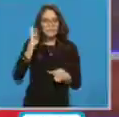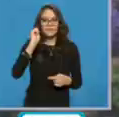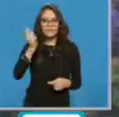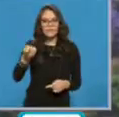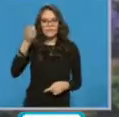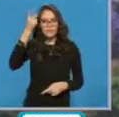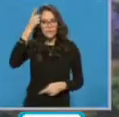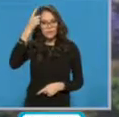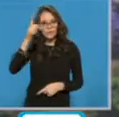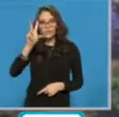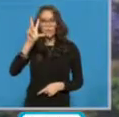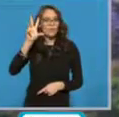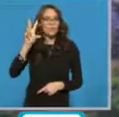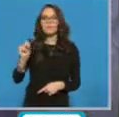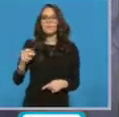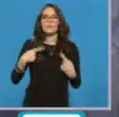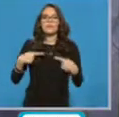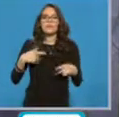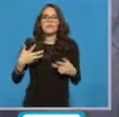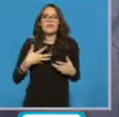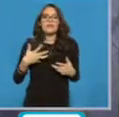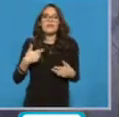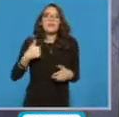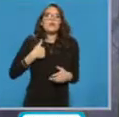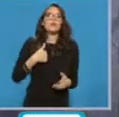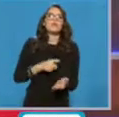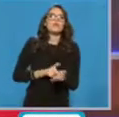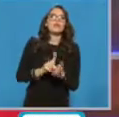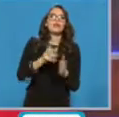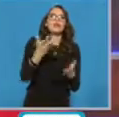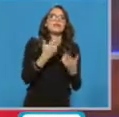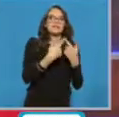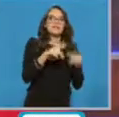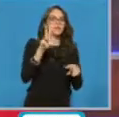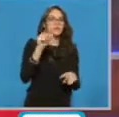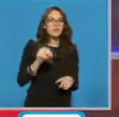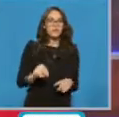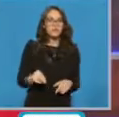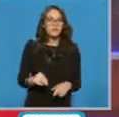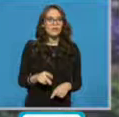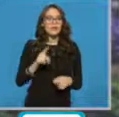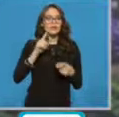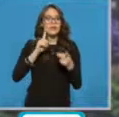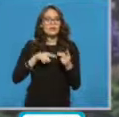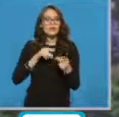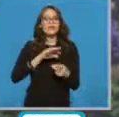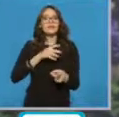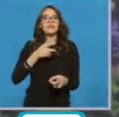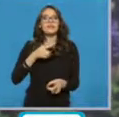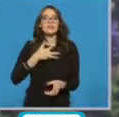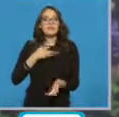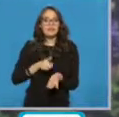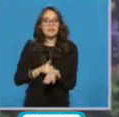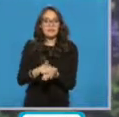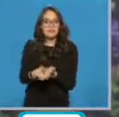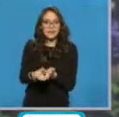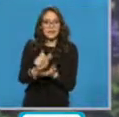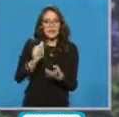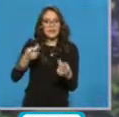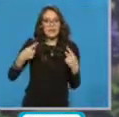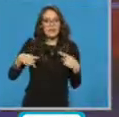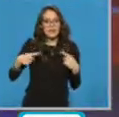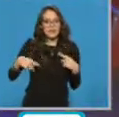No, porque Y no se puede oponer el usufructuario. el usufructuario no se puede oponer. Se le tiene que respetar ese derecho de preferencia a